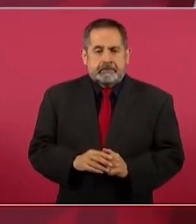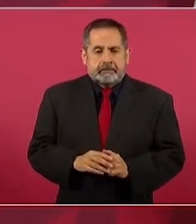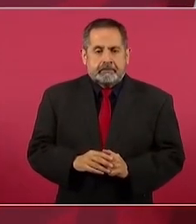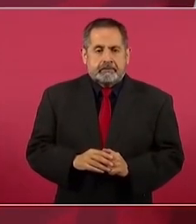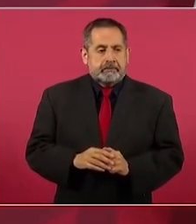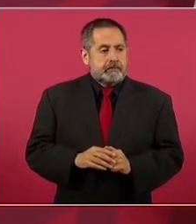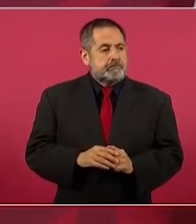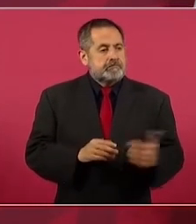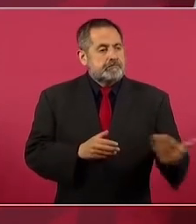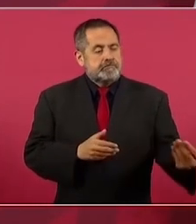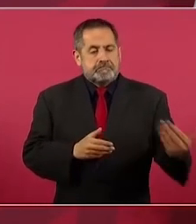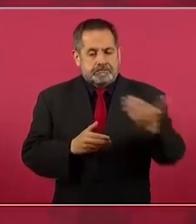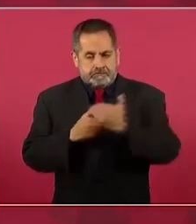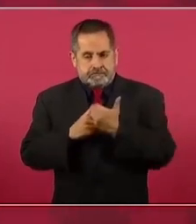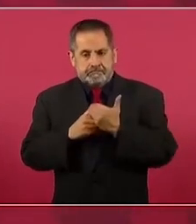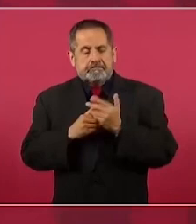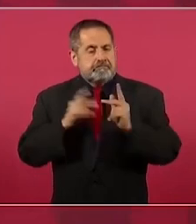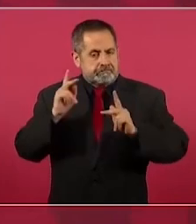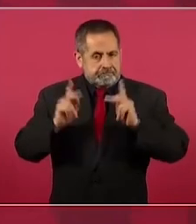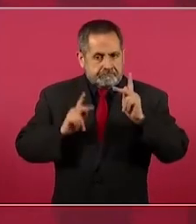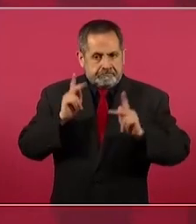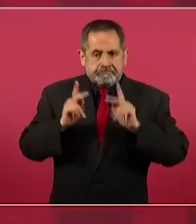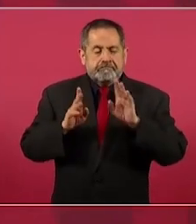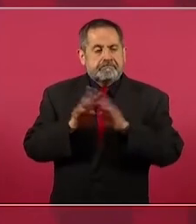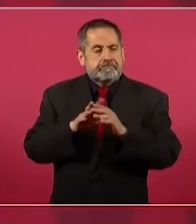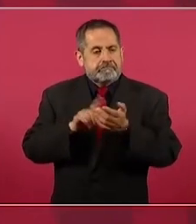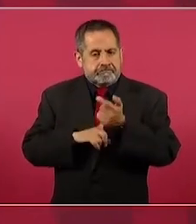a visitarnos, platicamos.